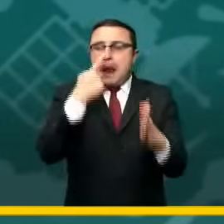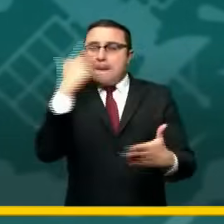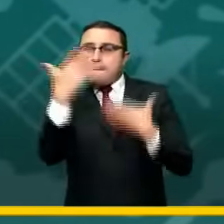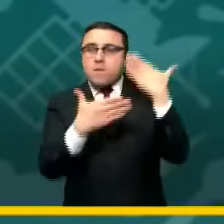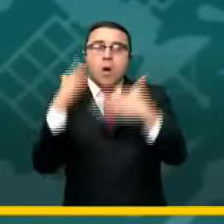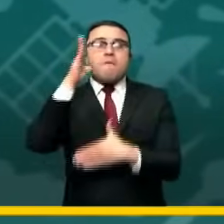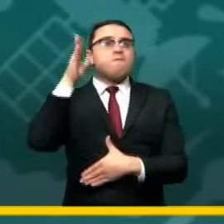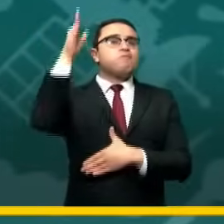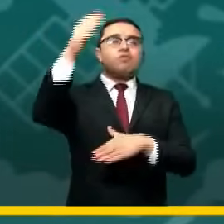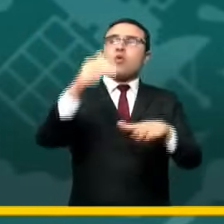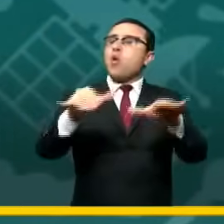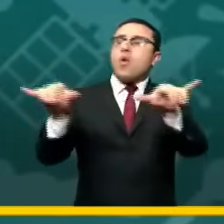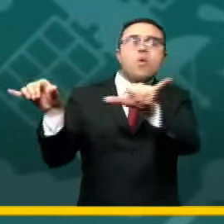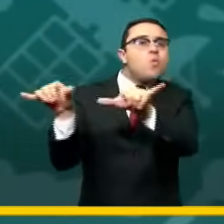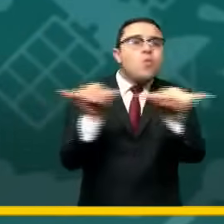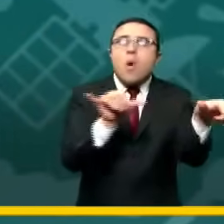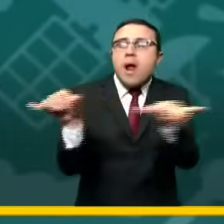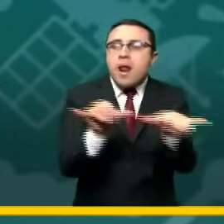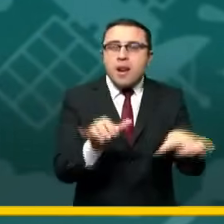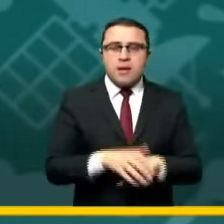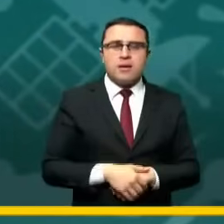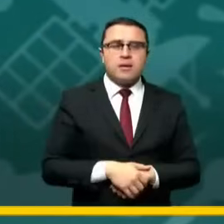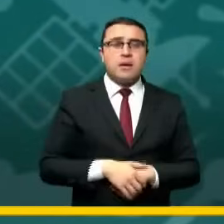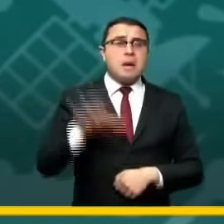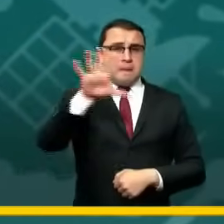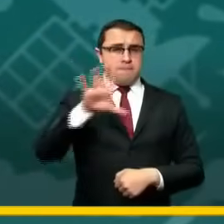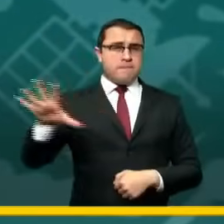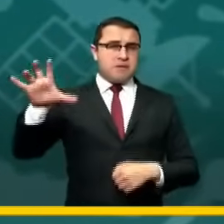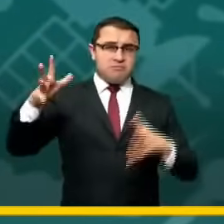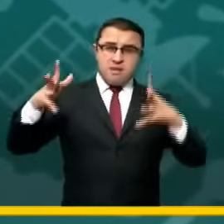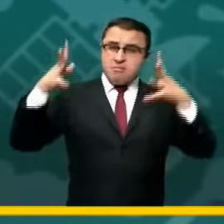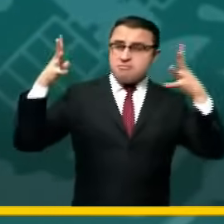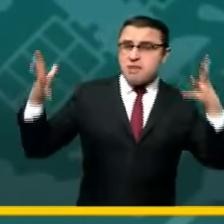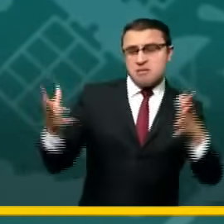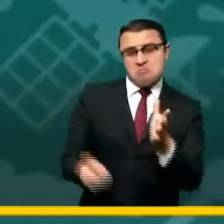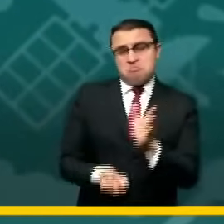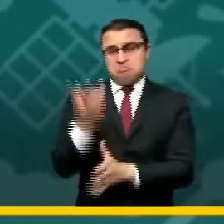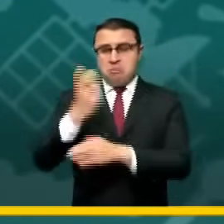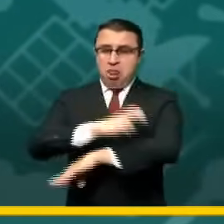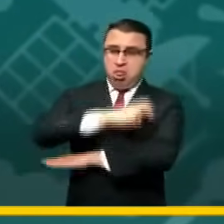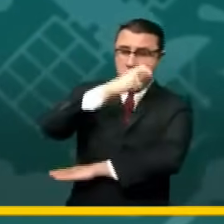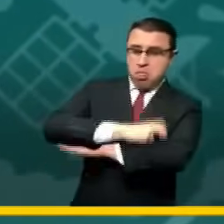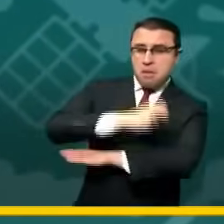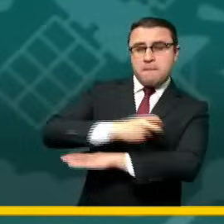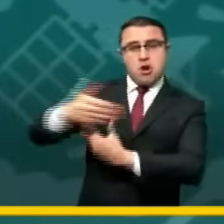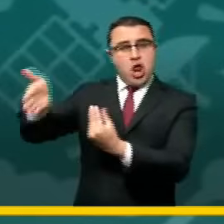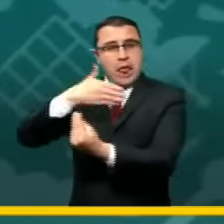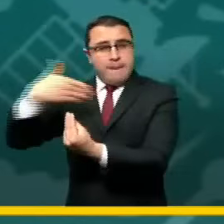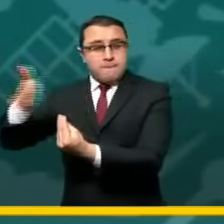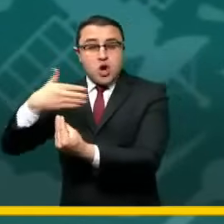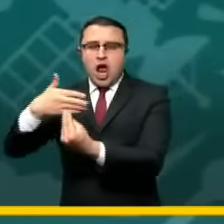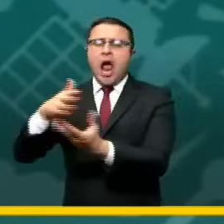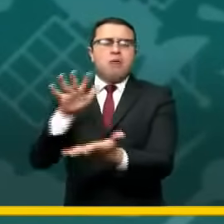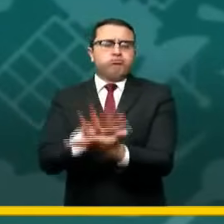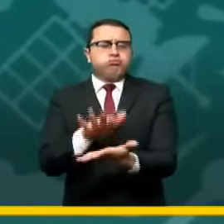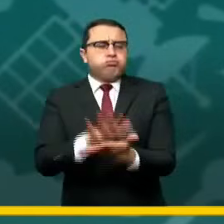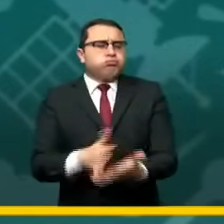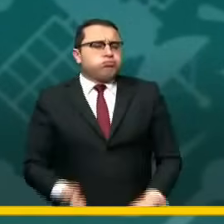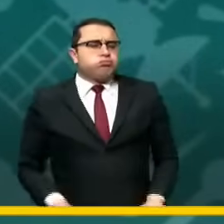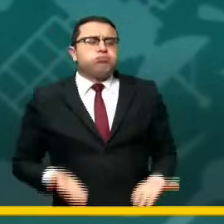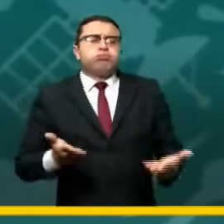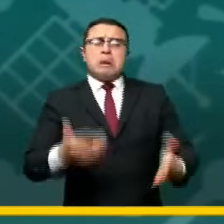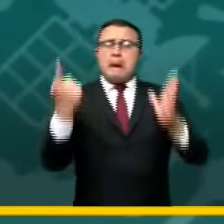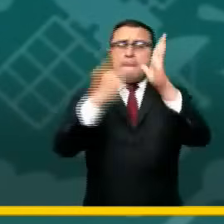futuro. ¿Por qué los grandes países consumidores de carbono han permitido el asesinato sistemático